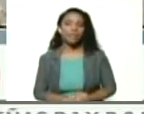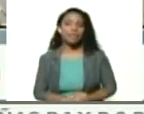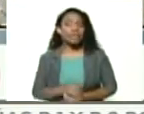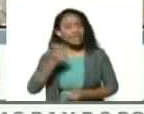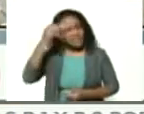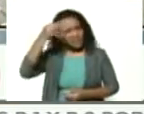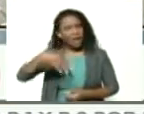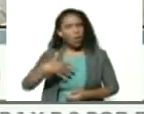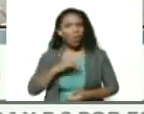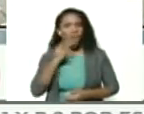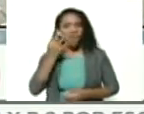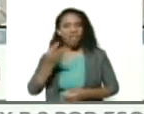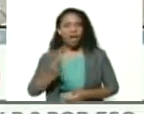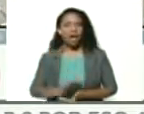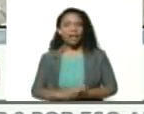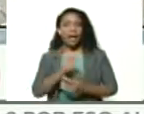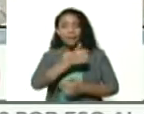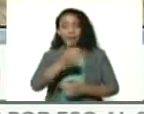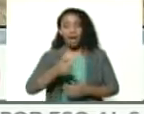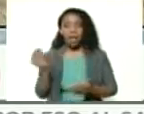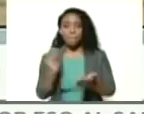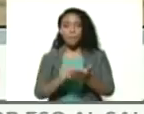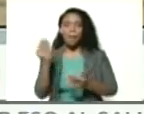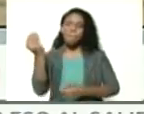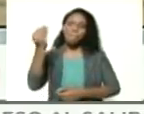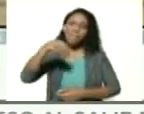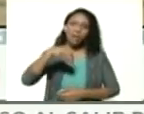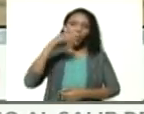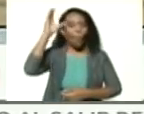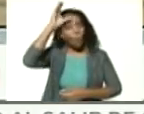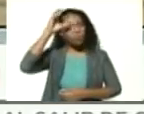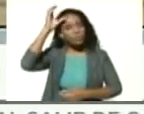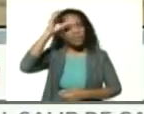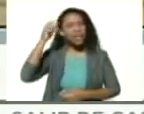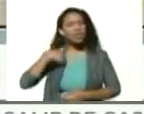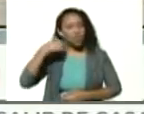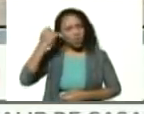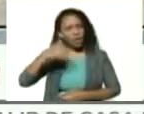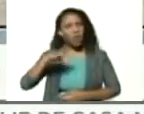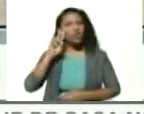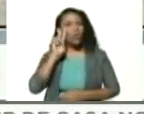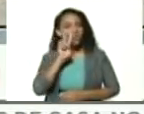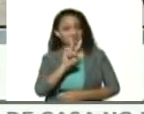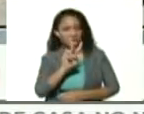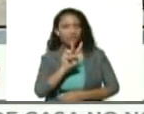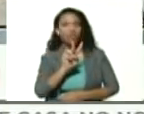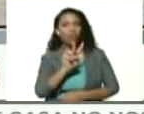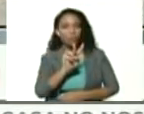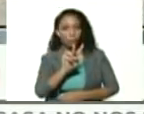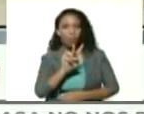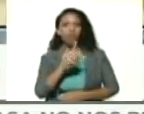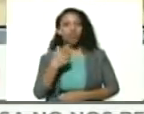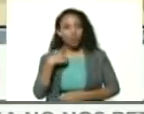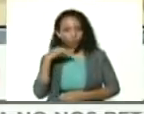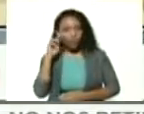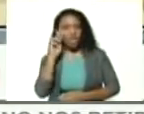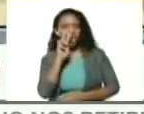Creo de verdad que cada vez hay mayor conciencia. Lo creo, lo he visto. Lo he